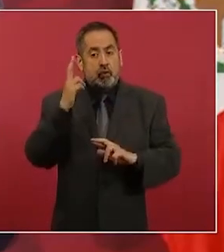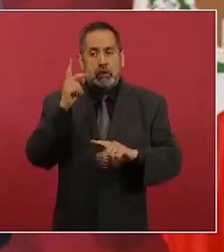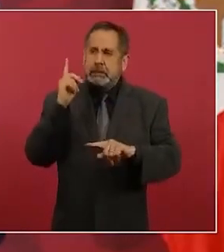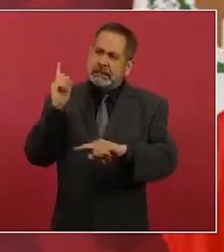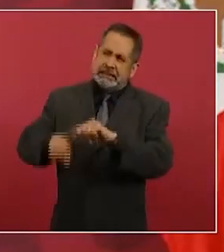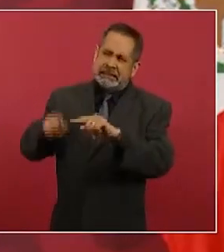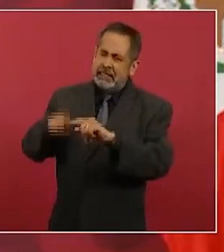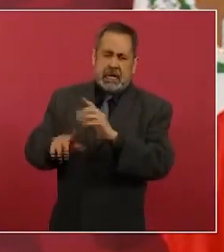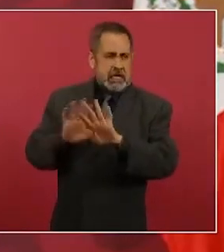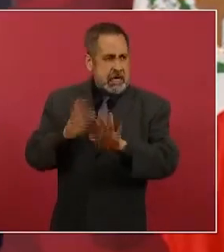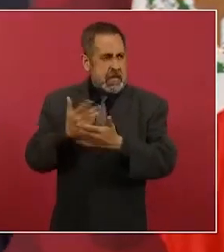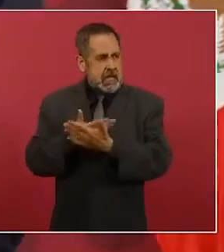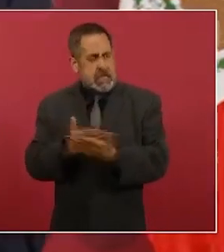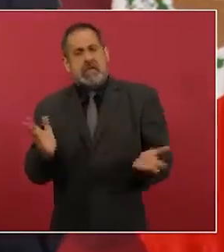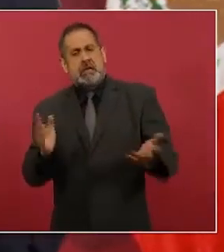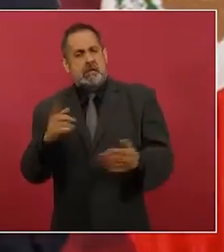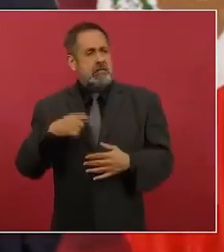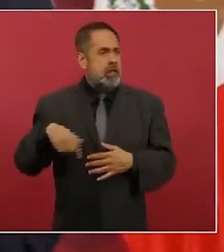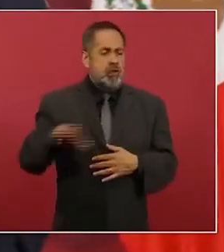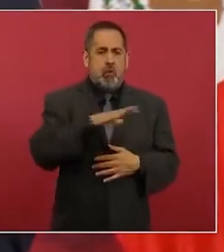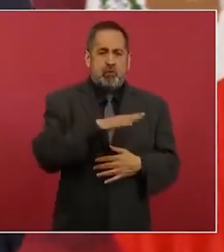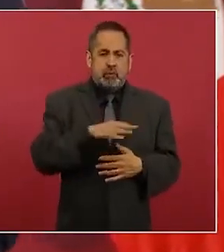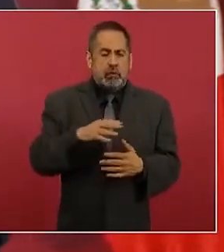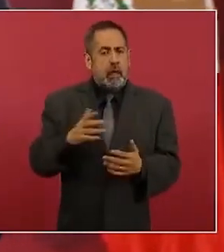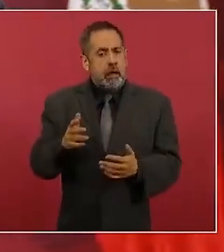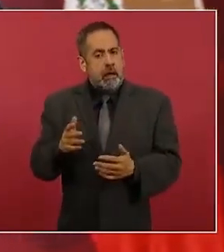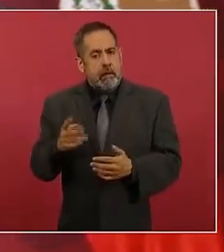y se estableció